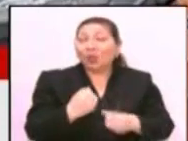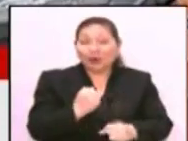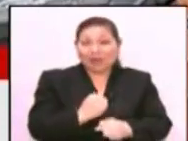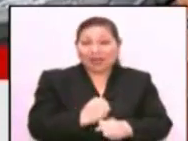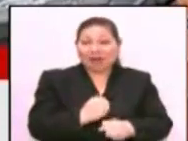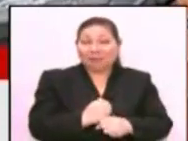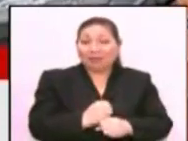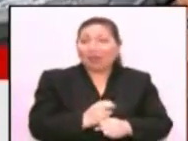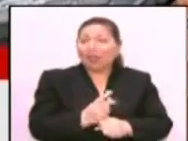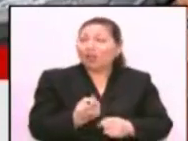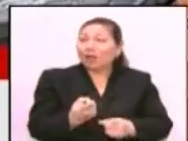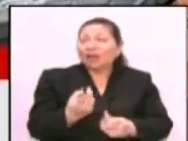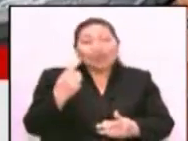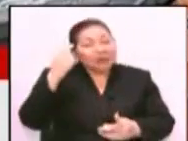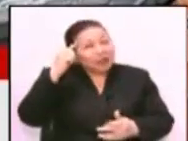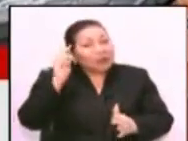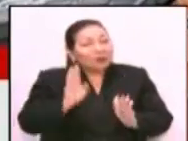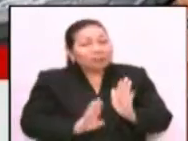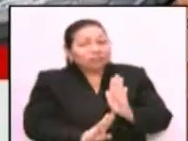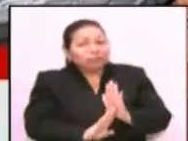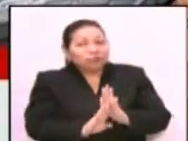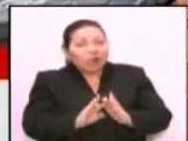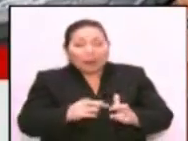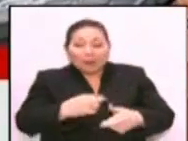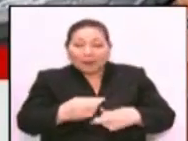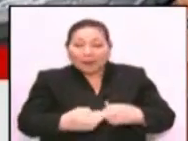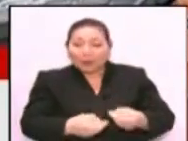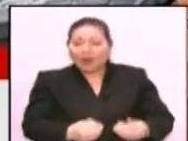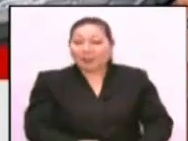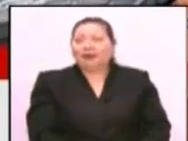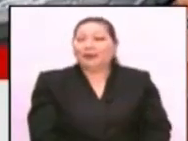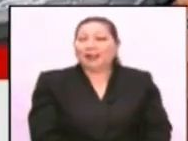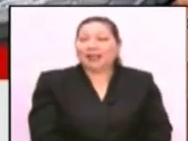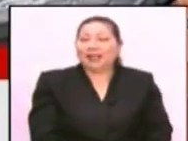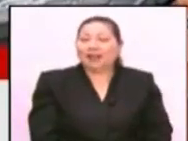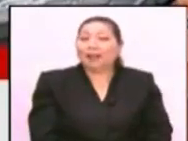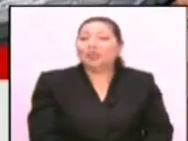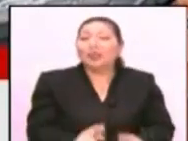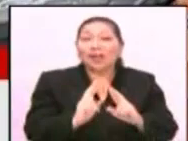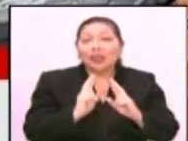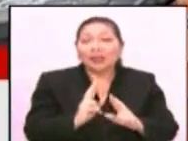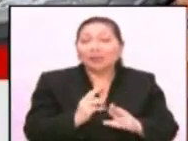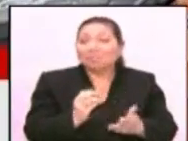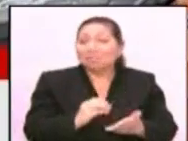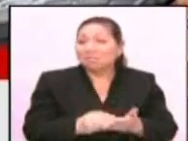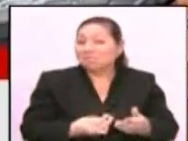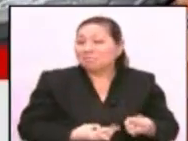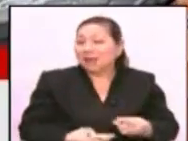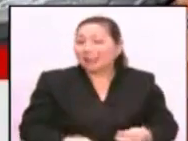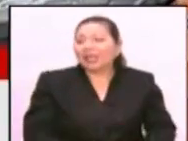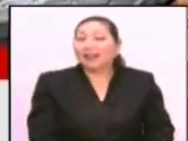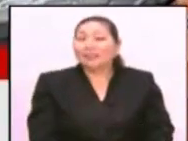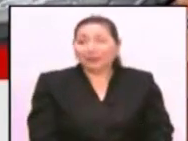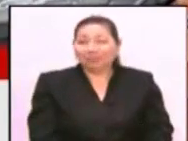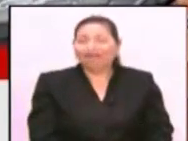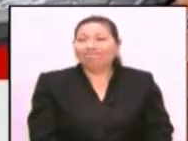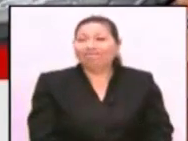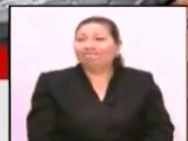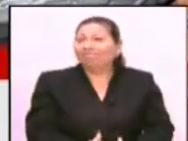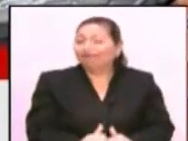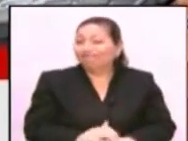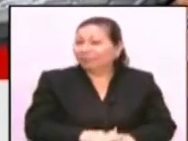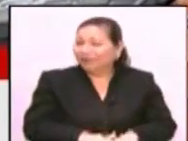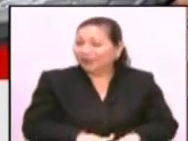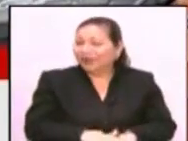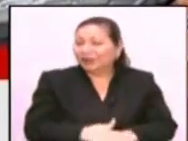oficio no se tecnifica de manera productiva, no responde a la demanda del mercado, entonces, lejos de